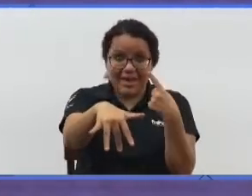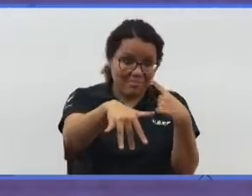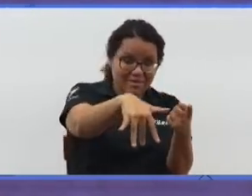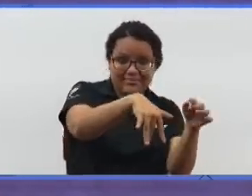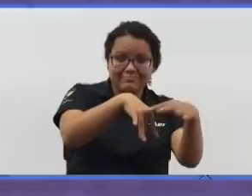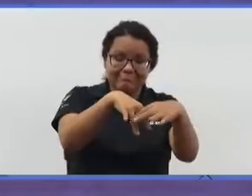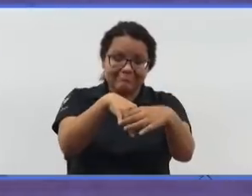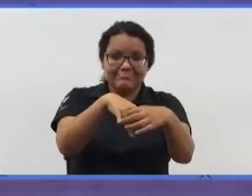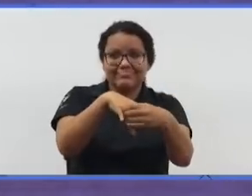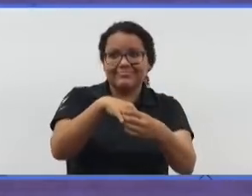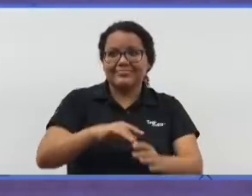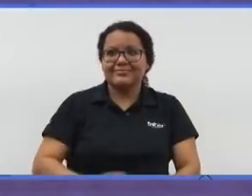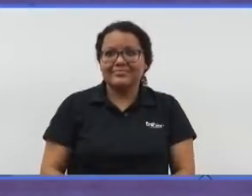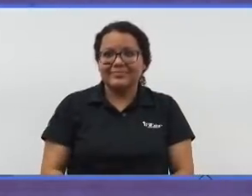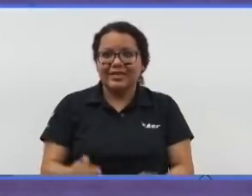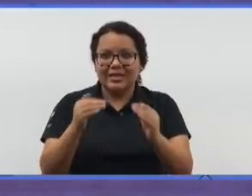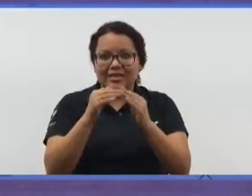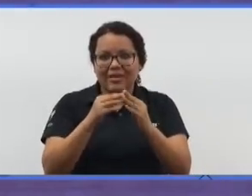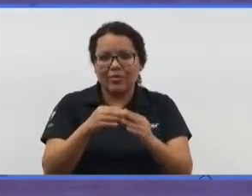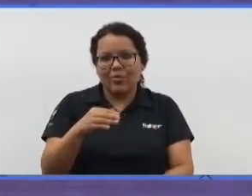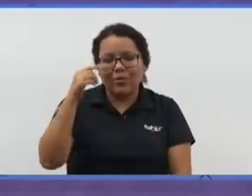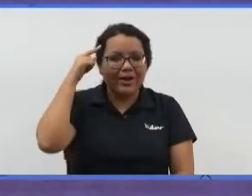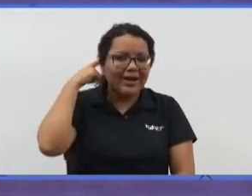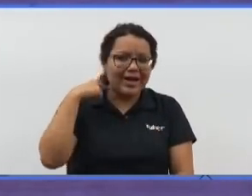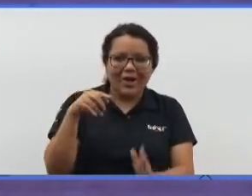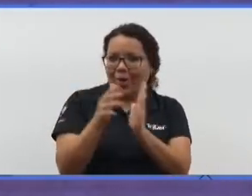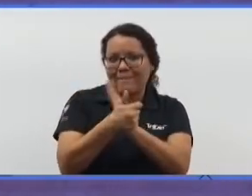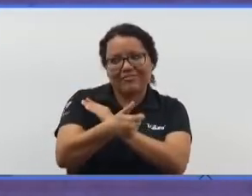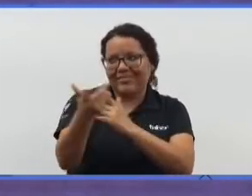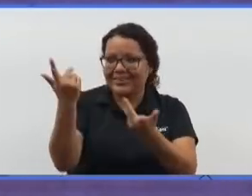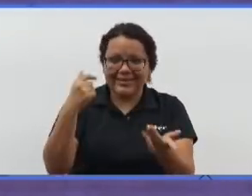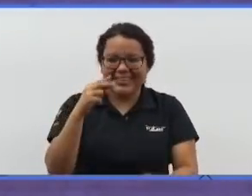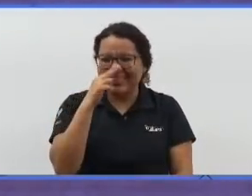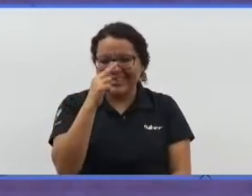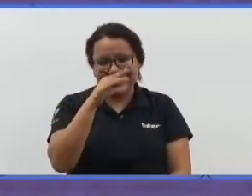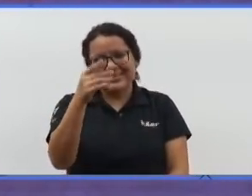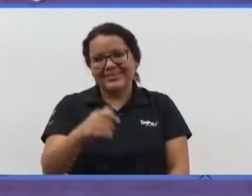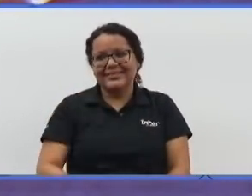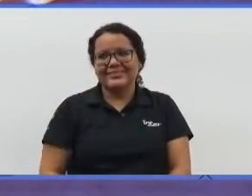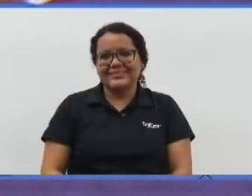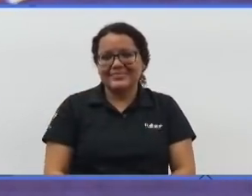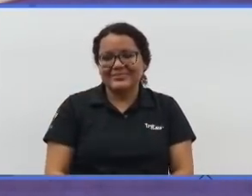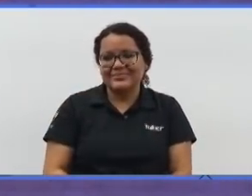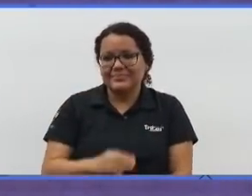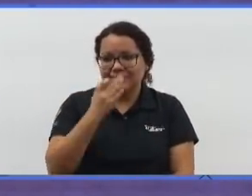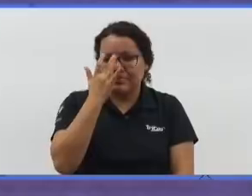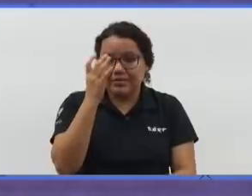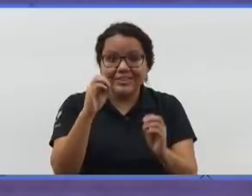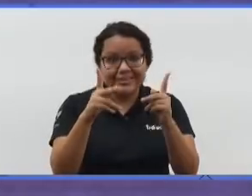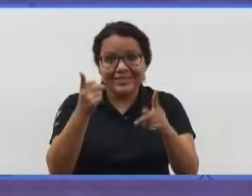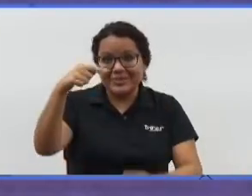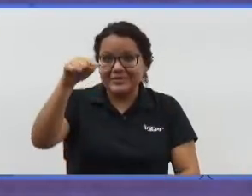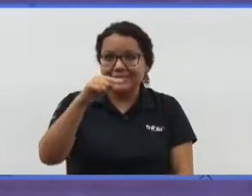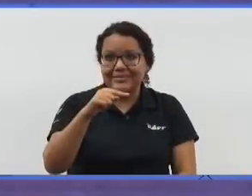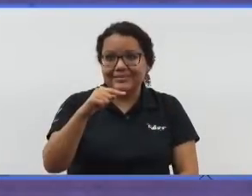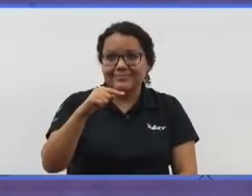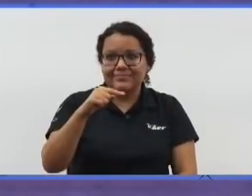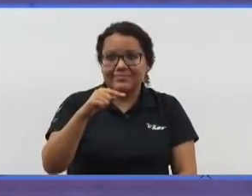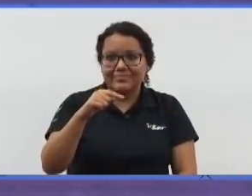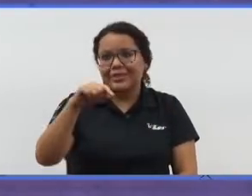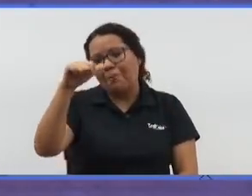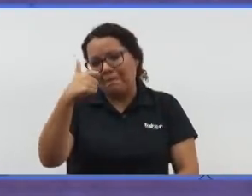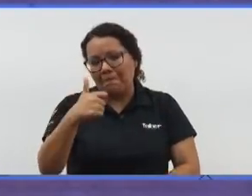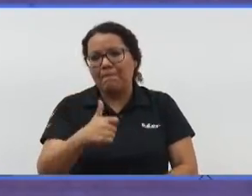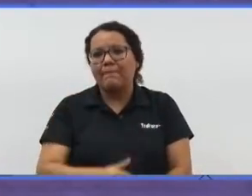y junto al anillo los cachos de los que mire usted lo hizo que vamos nomás